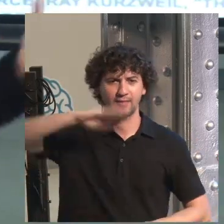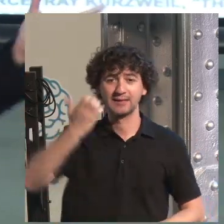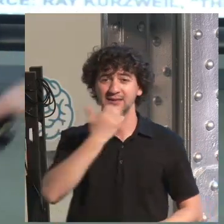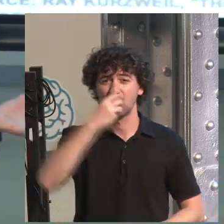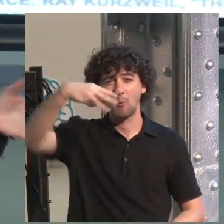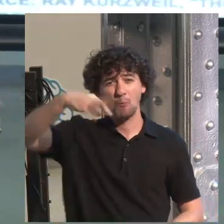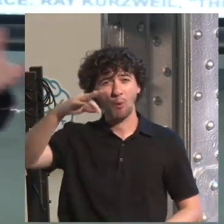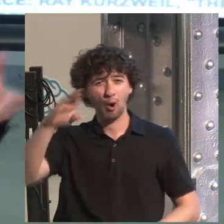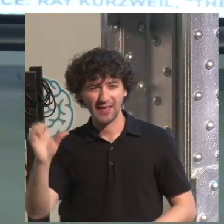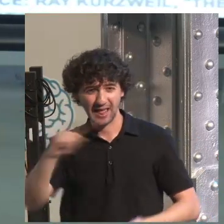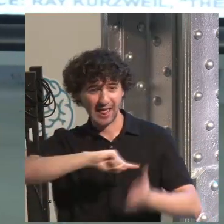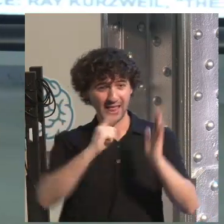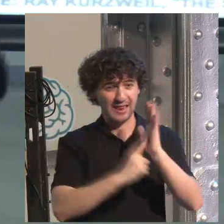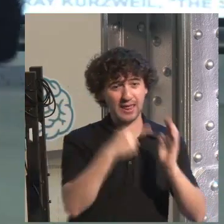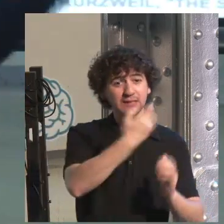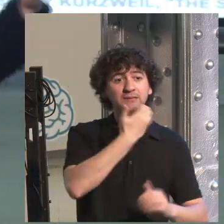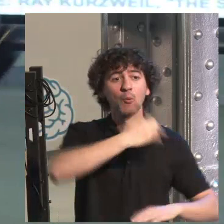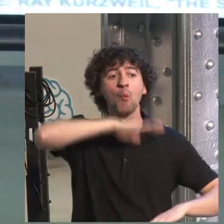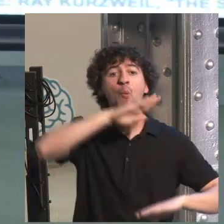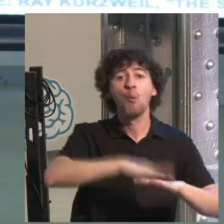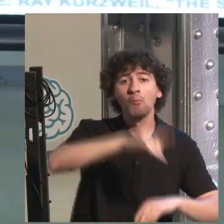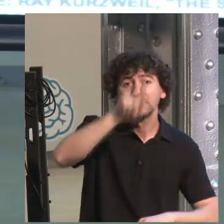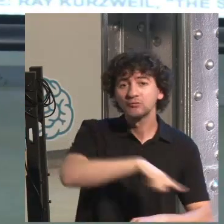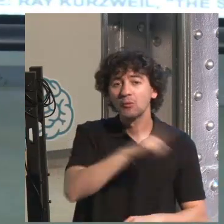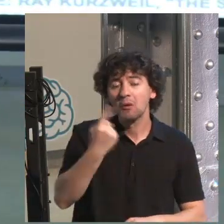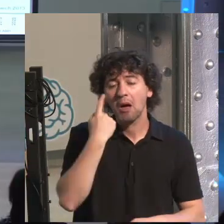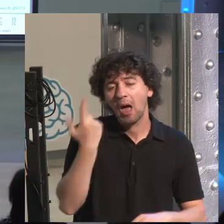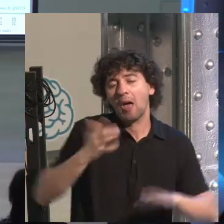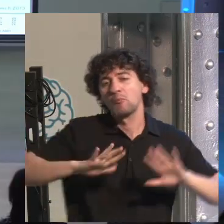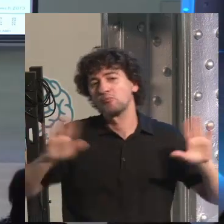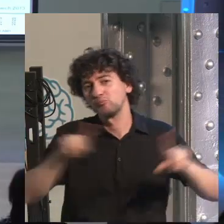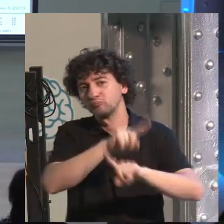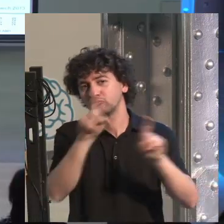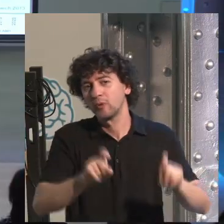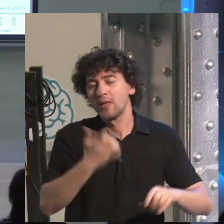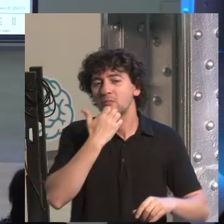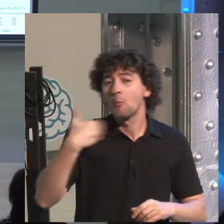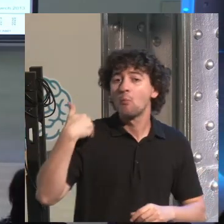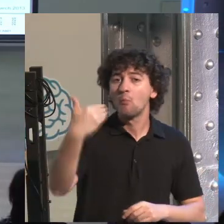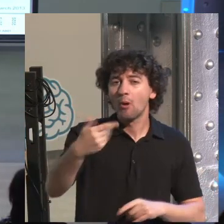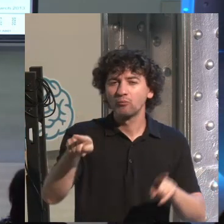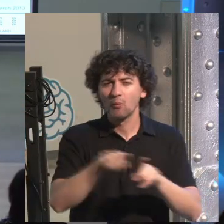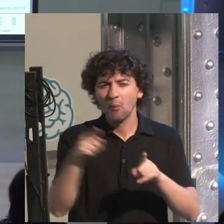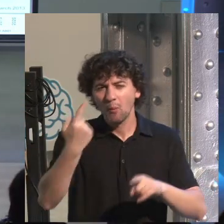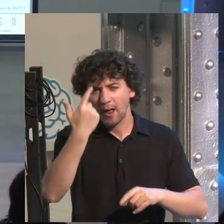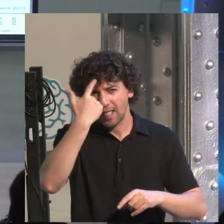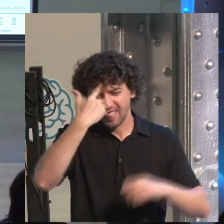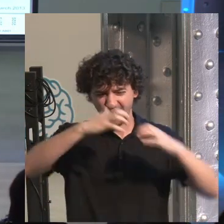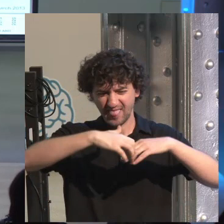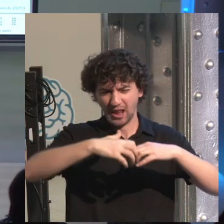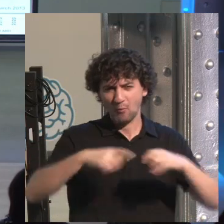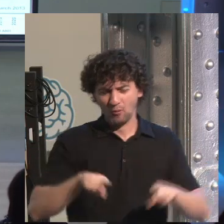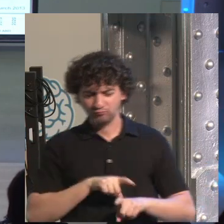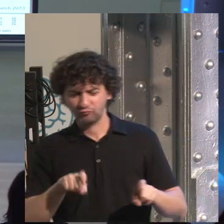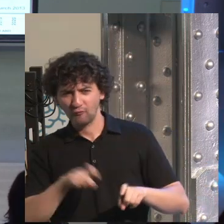Moore, que es cuestionable si se cumplirá o no, pronto podríamos tener una capacidad de computación superior a la del cerebro humano.